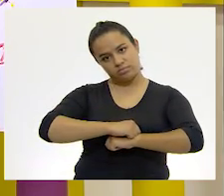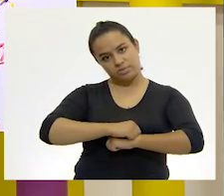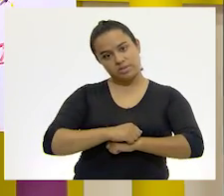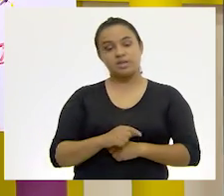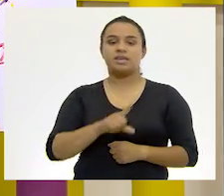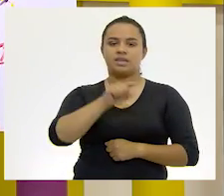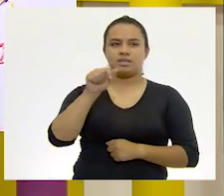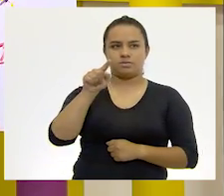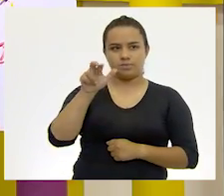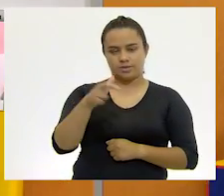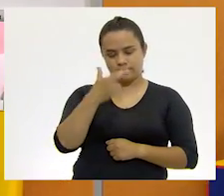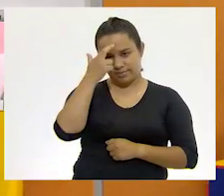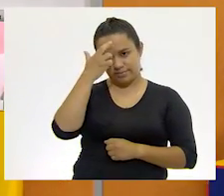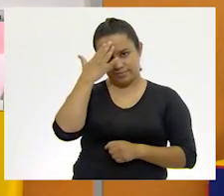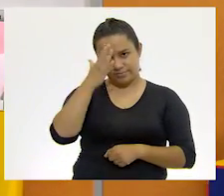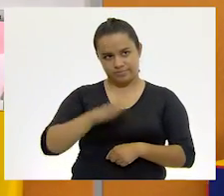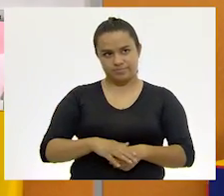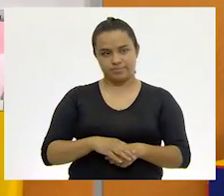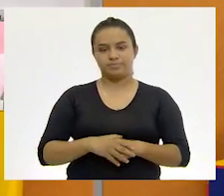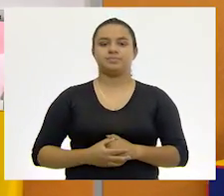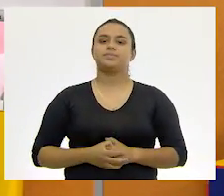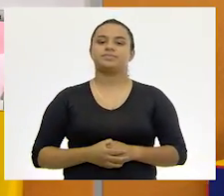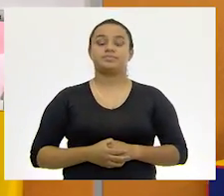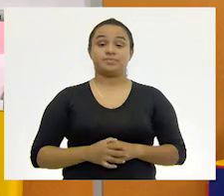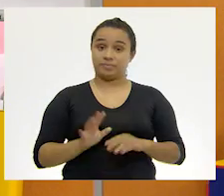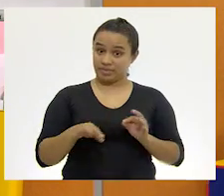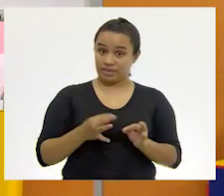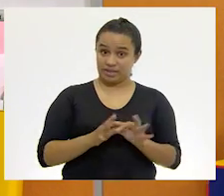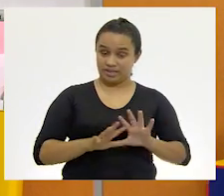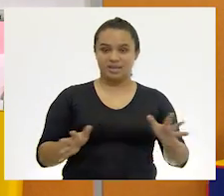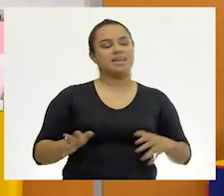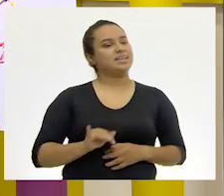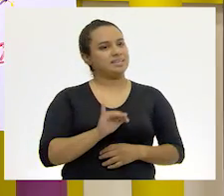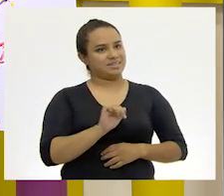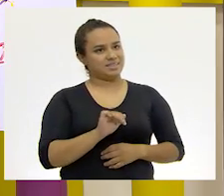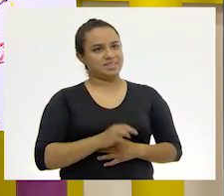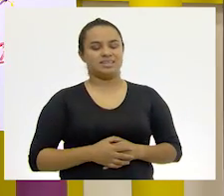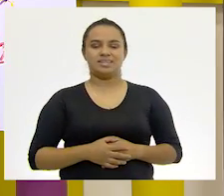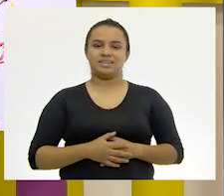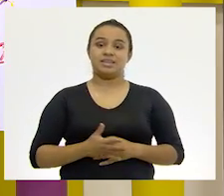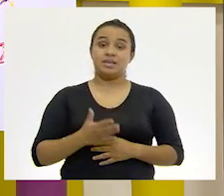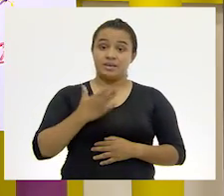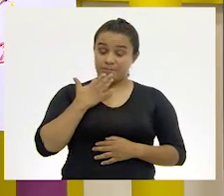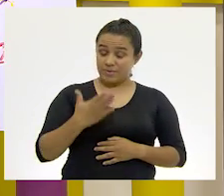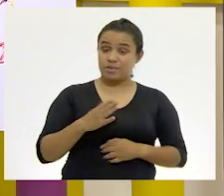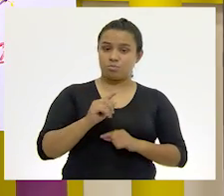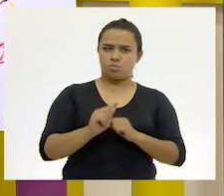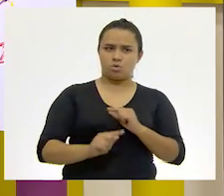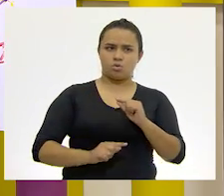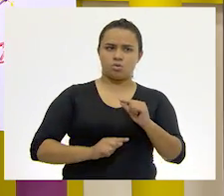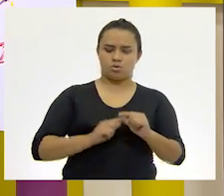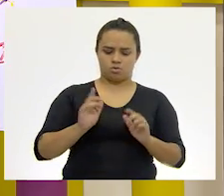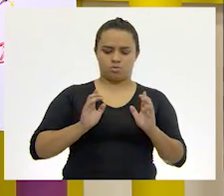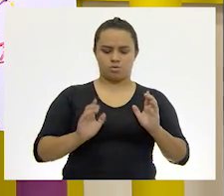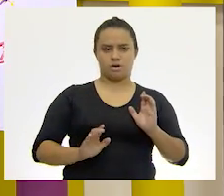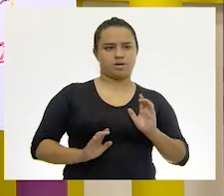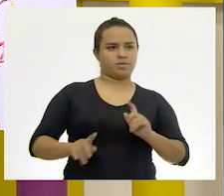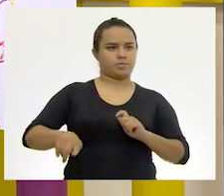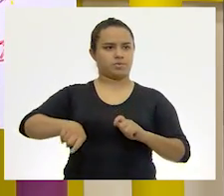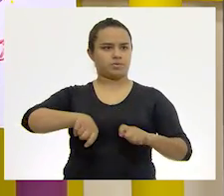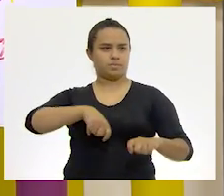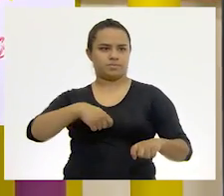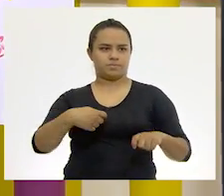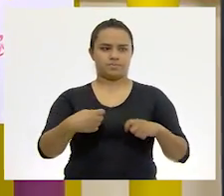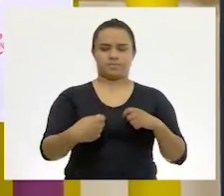vas a recordar. Ok. ¿Listo? Sí. Muy bien, pues poco a poco voy aflojando tu